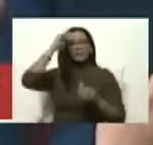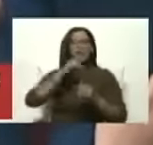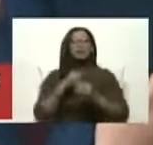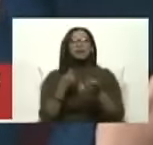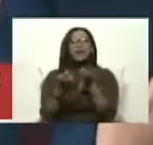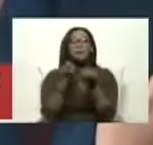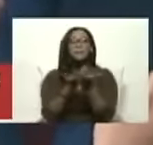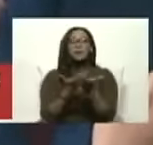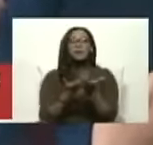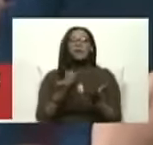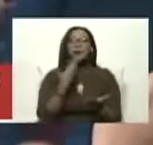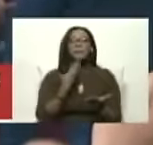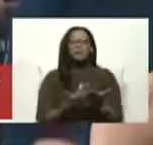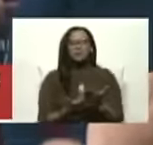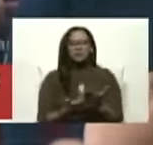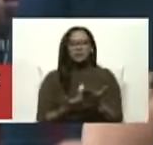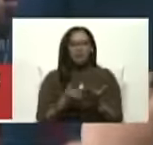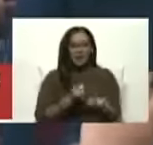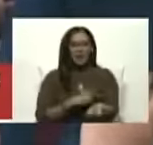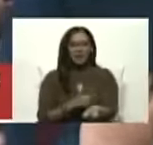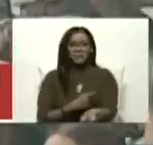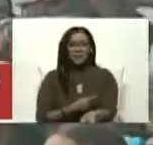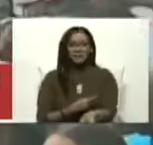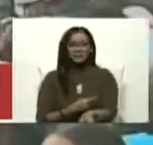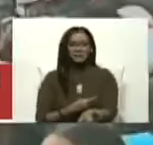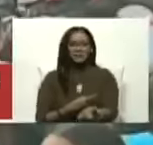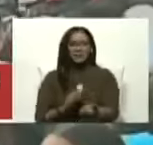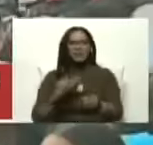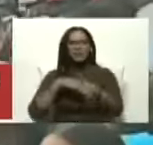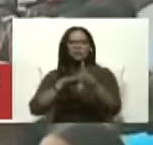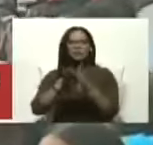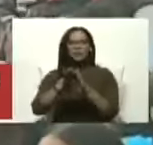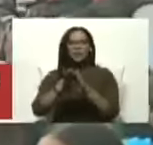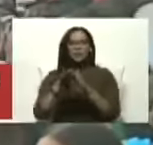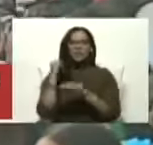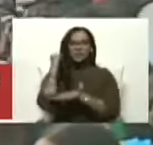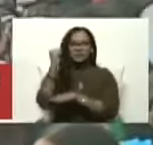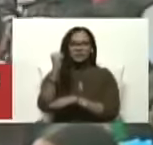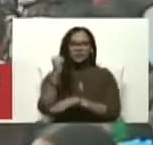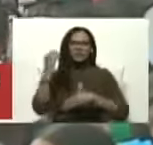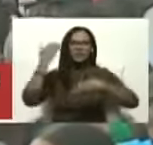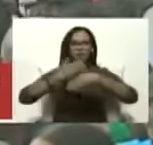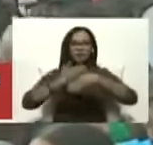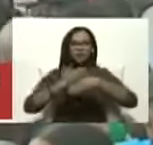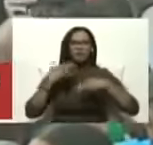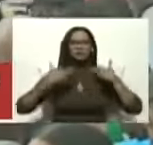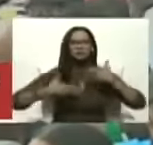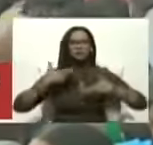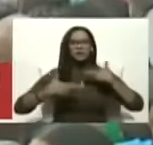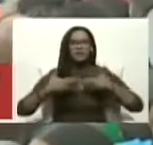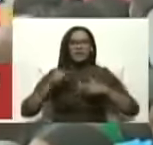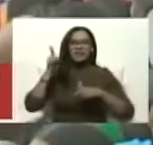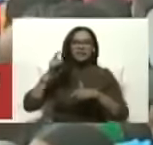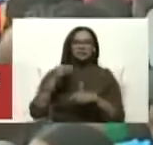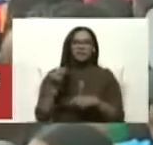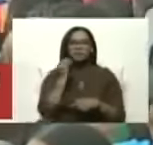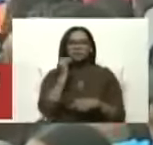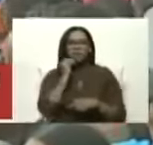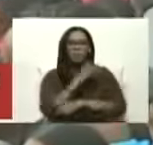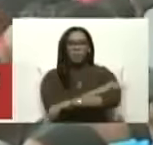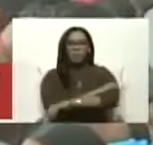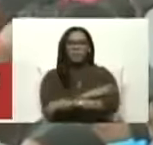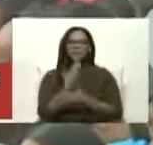económicas que nos han permitido, hermanos y hermanas, ir superando, venciendo el bloqueo criminal que estos patarucos pidieron